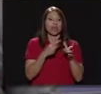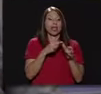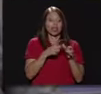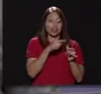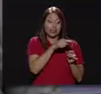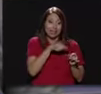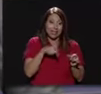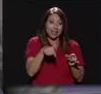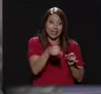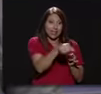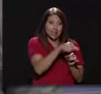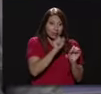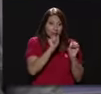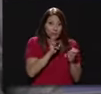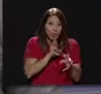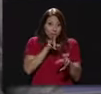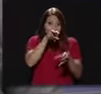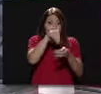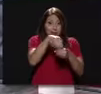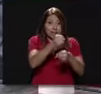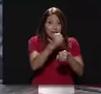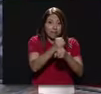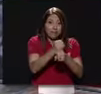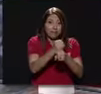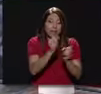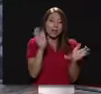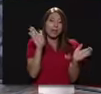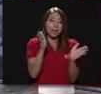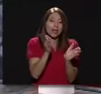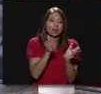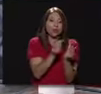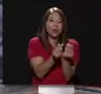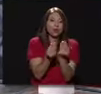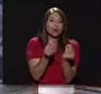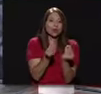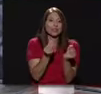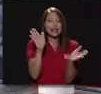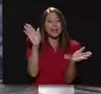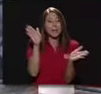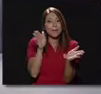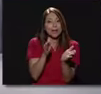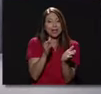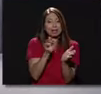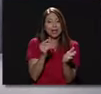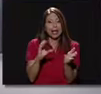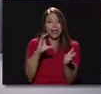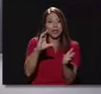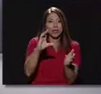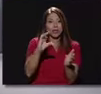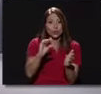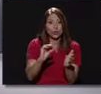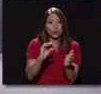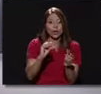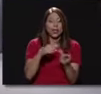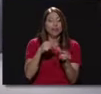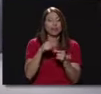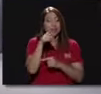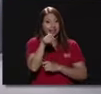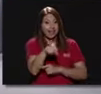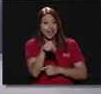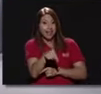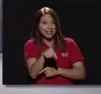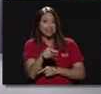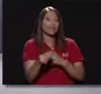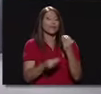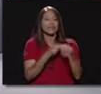desafortunadamente, su incursión en mercado laboral son actividades menos productivas y por ende con menos salarios. Entonces, esa redefinición del atractivo productivo lo